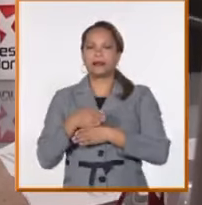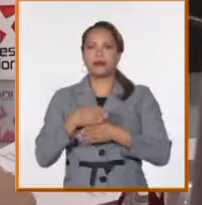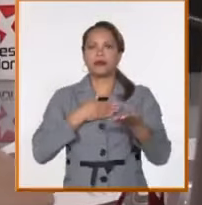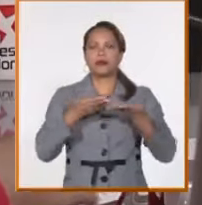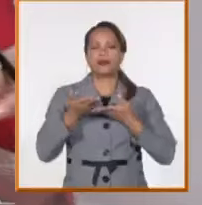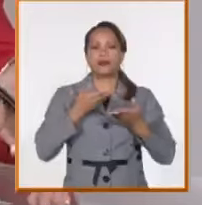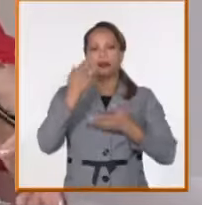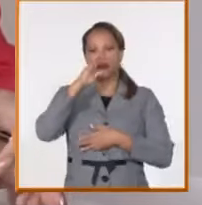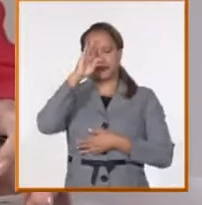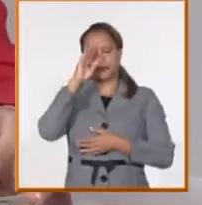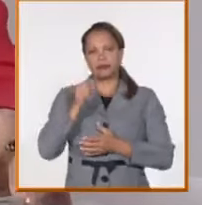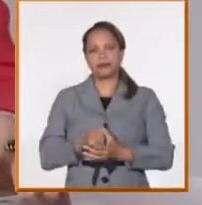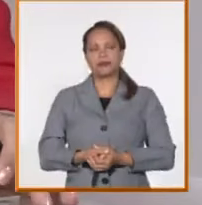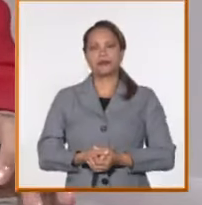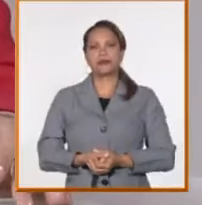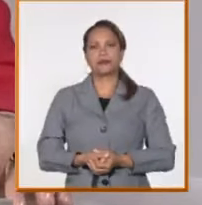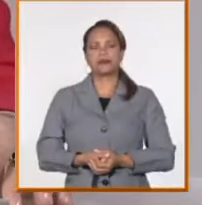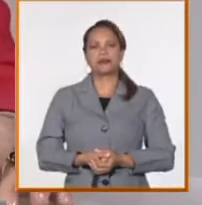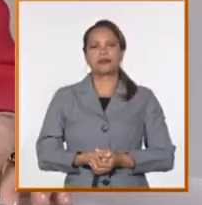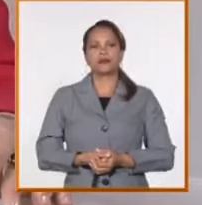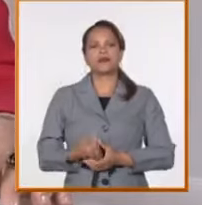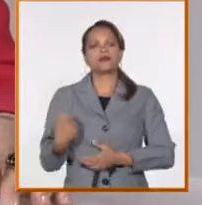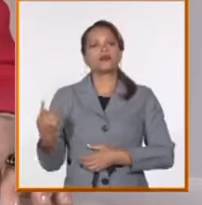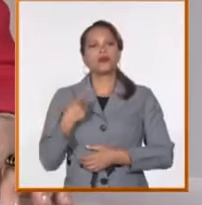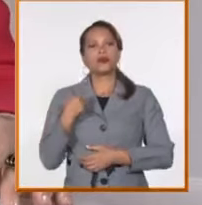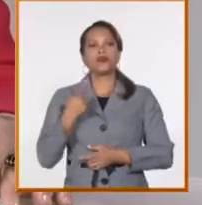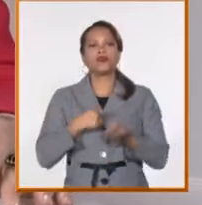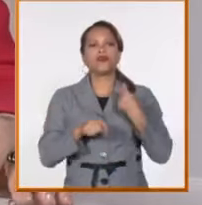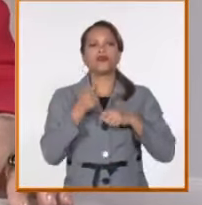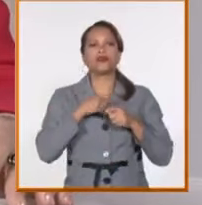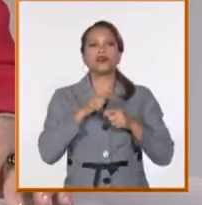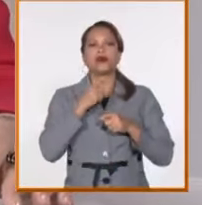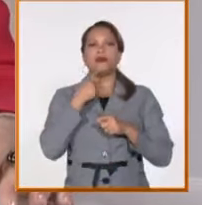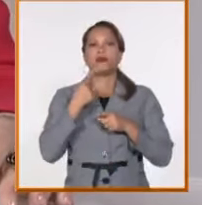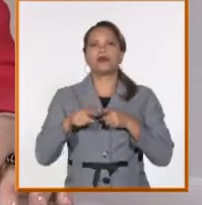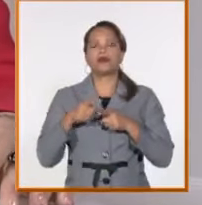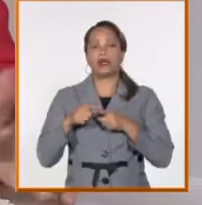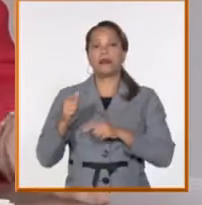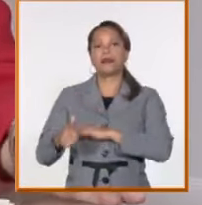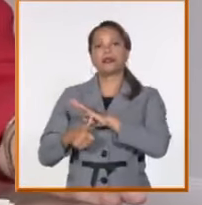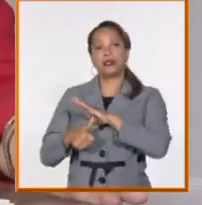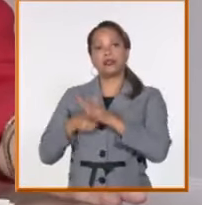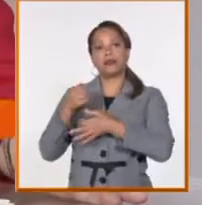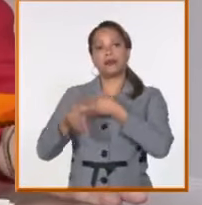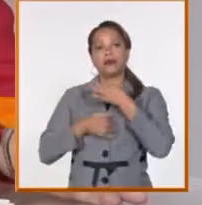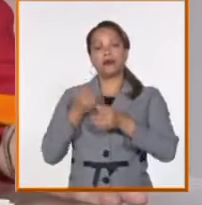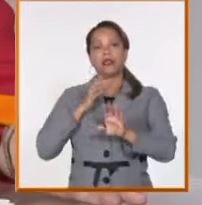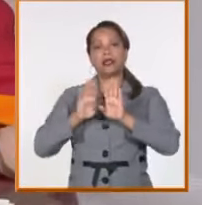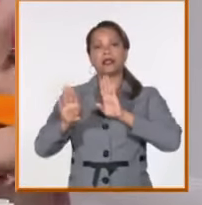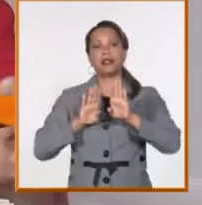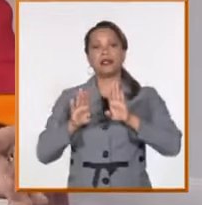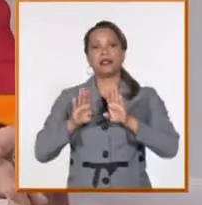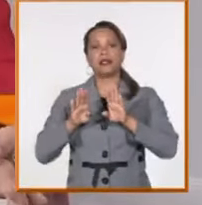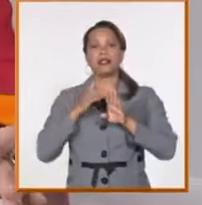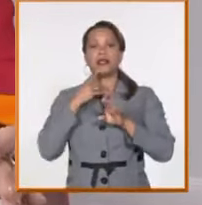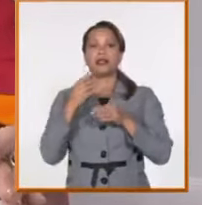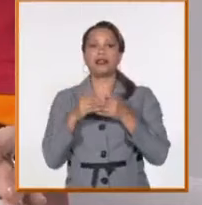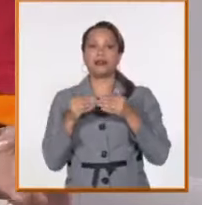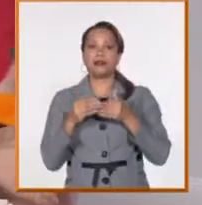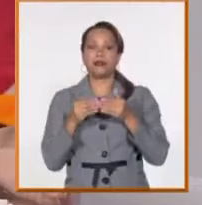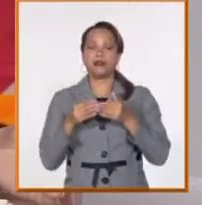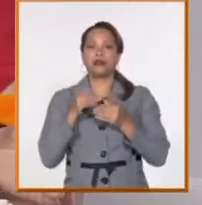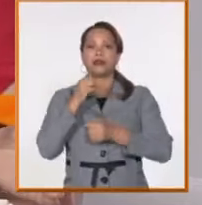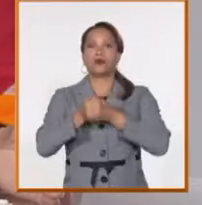en el país Sí nosotros comercializamos nuestros productos la presidenta lo explicaba a través de las tiendas recaudadoras de divisa utilizando el